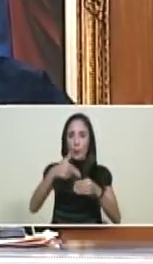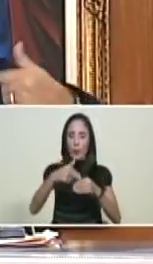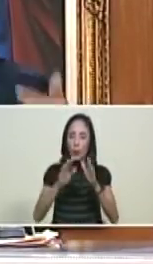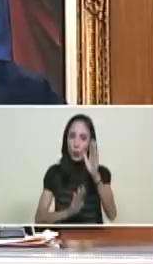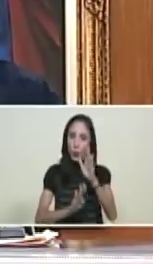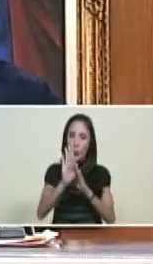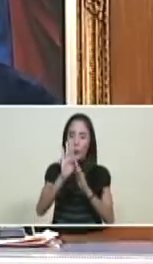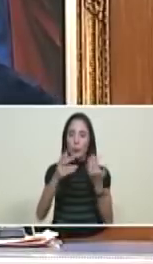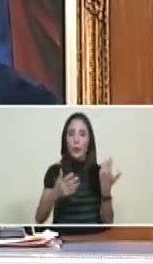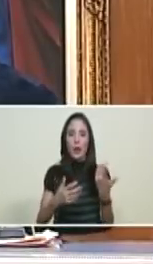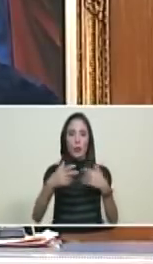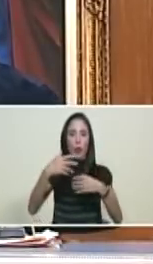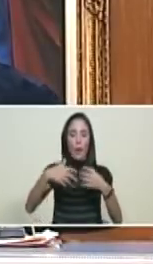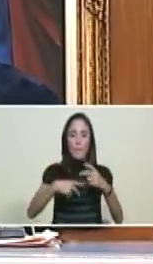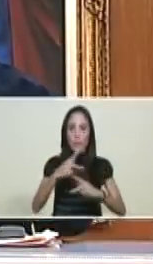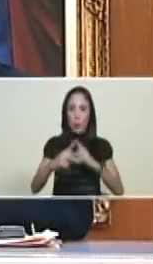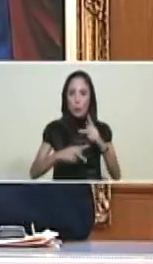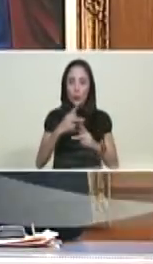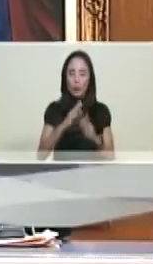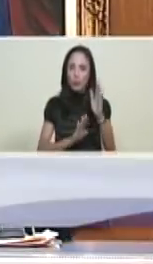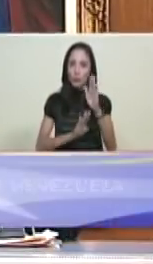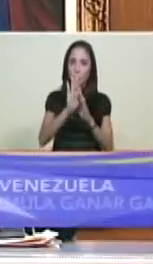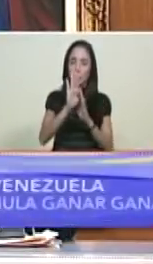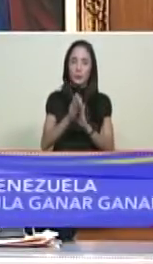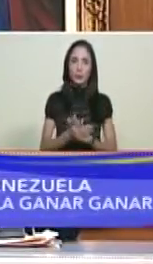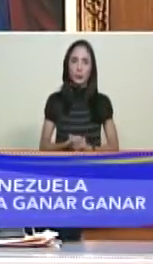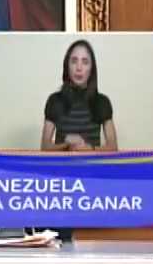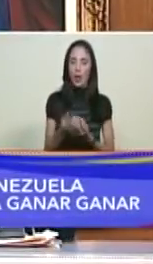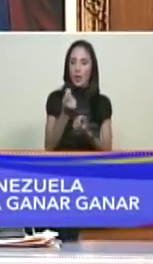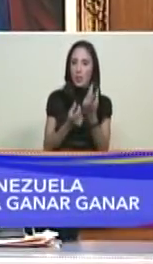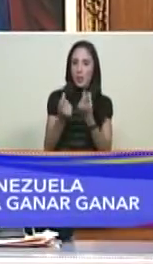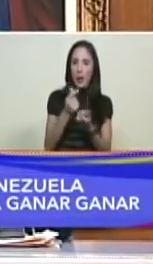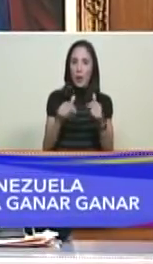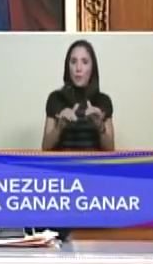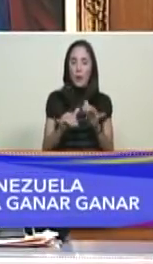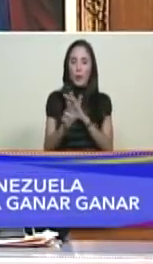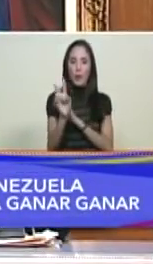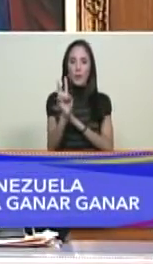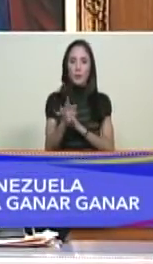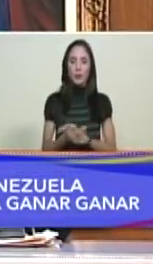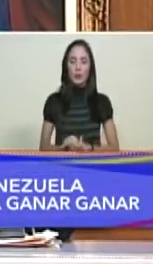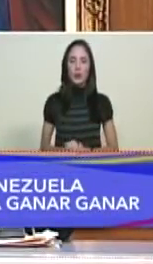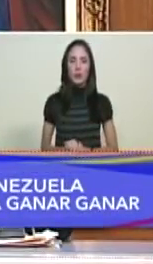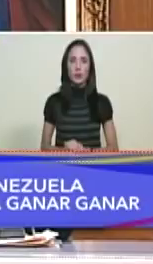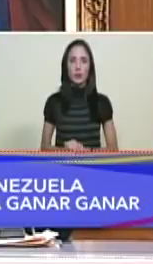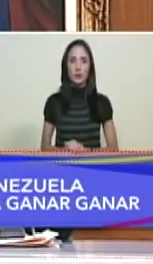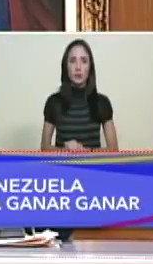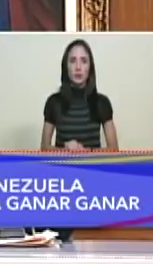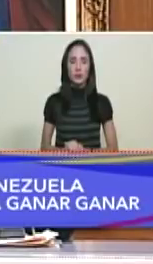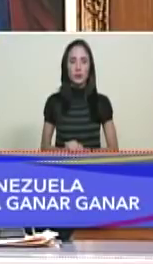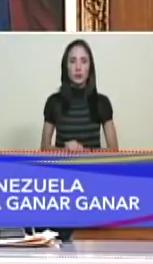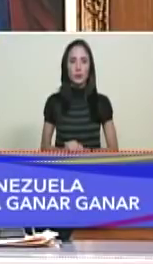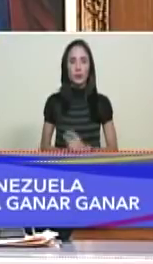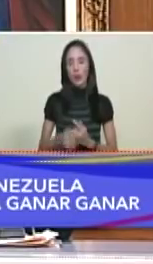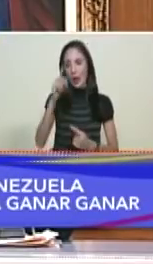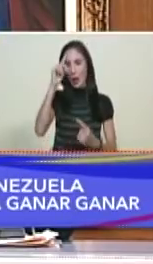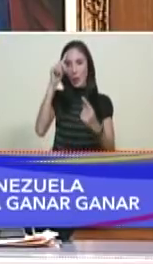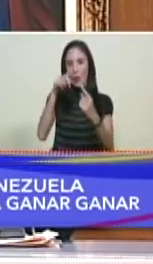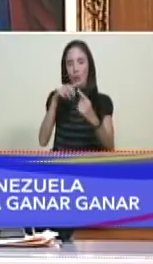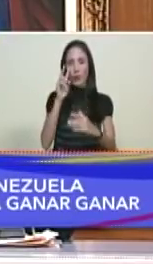que se suman a la riqueza petrolera venezolana. Ya proyectando